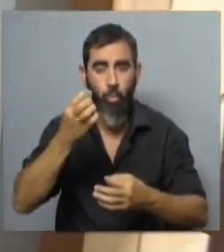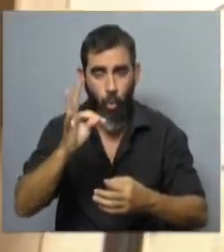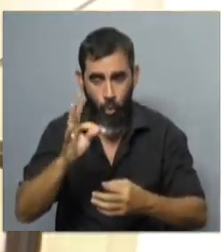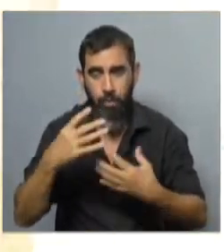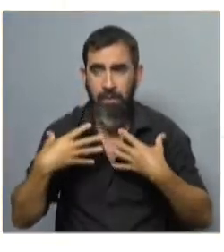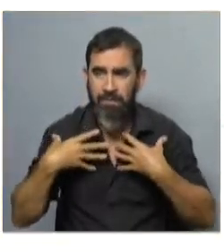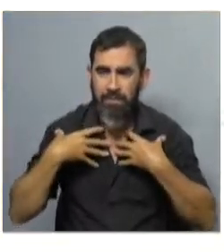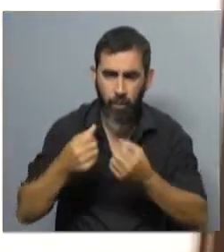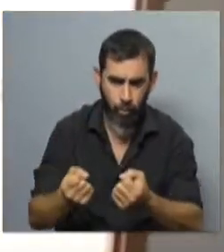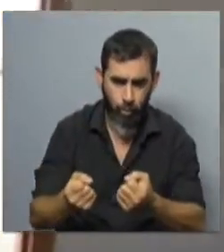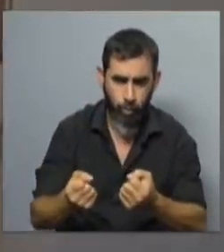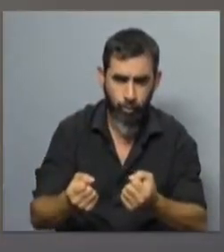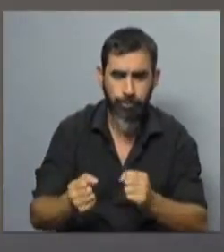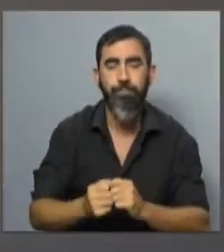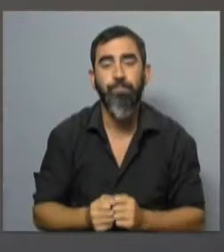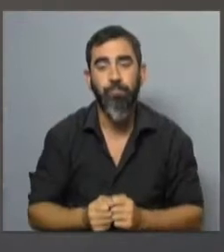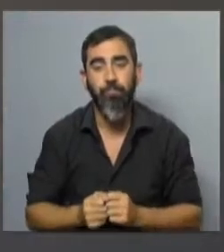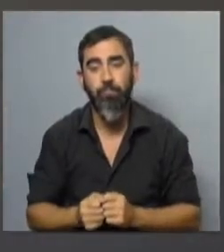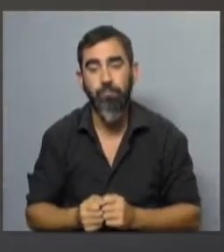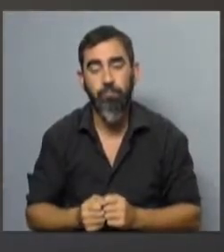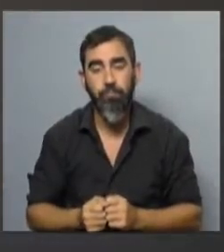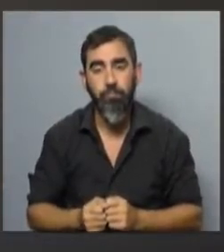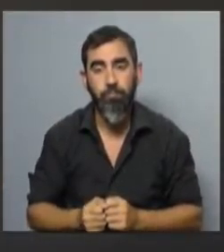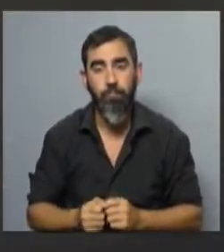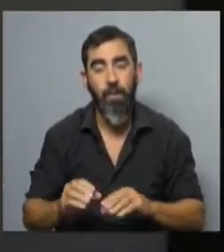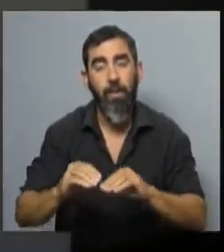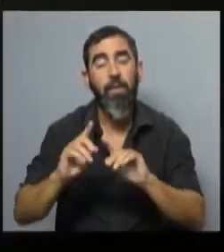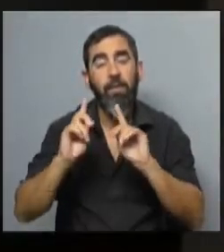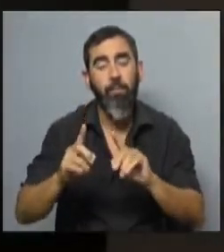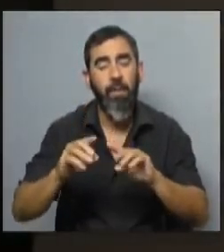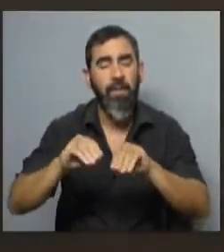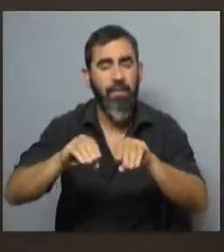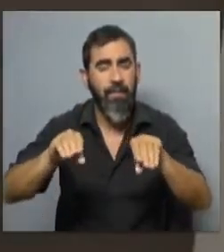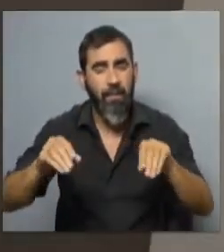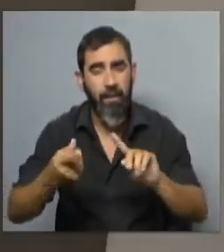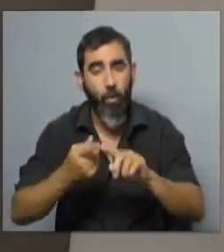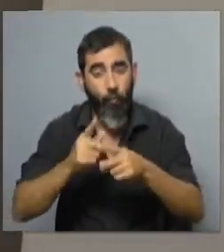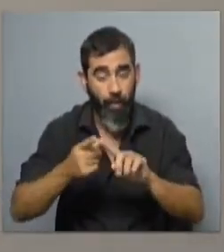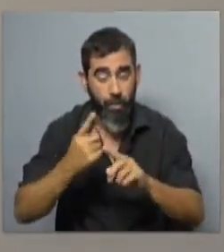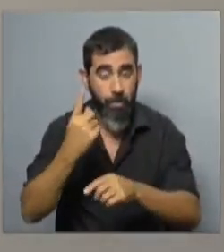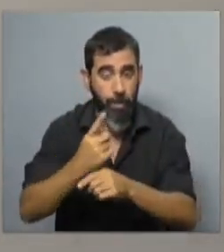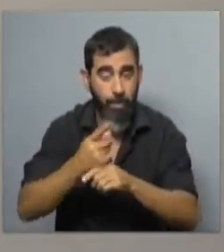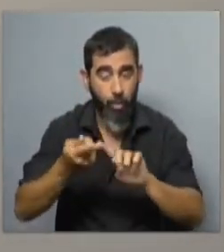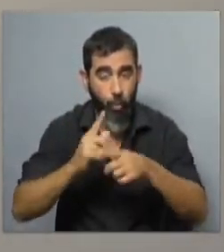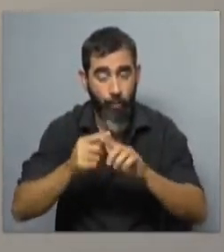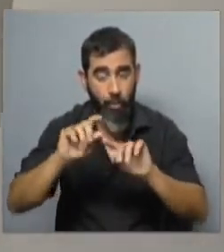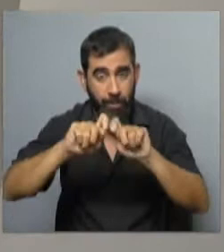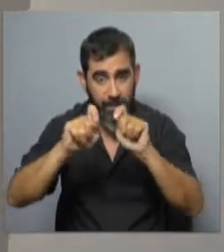Salud, era el terreno por la cartera de tierra, primer convenio con el PICNT